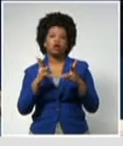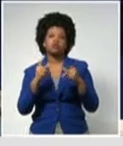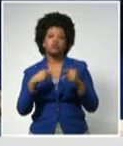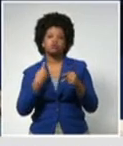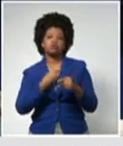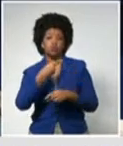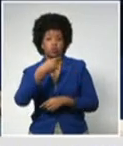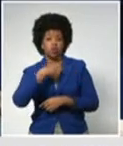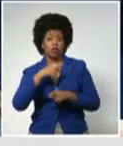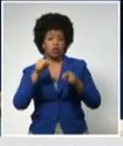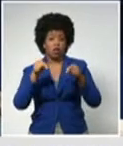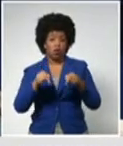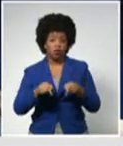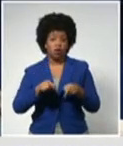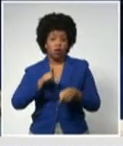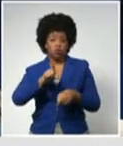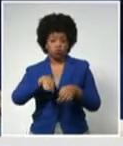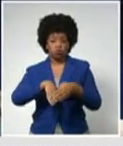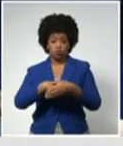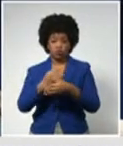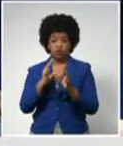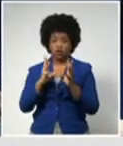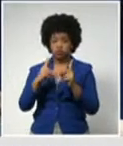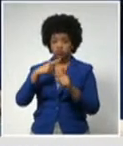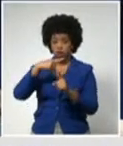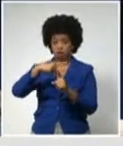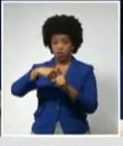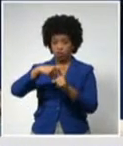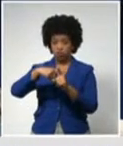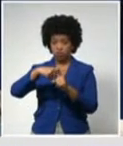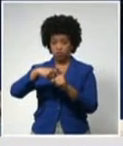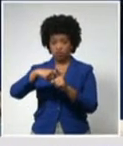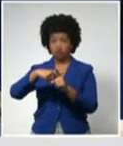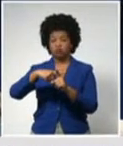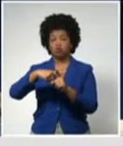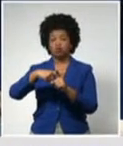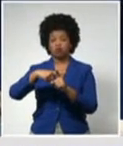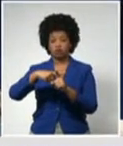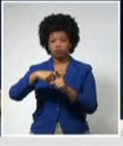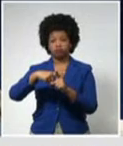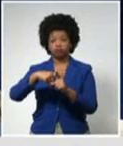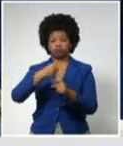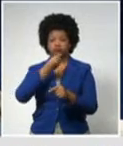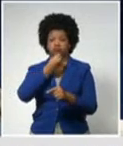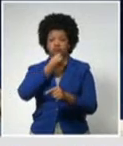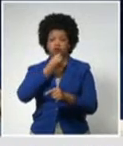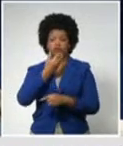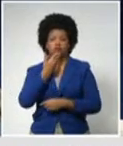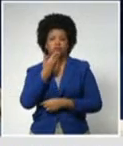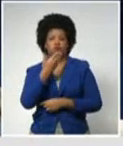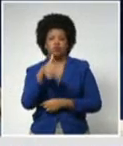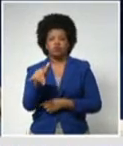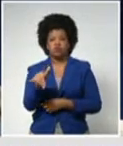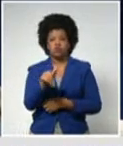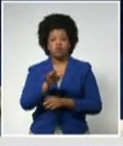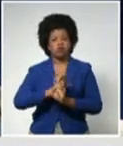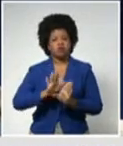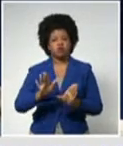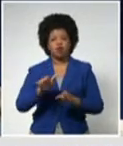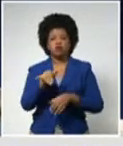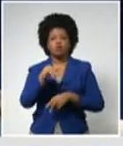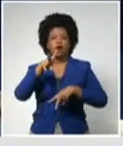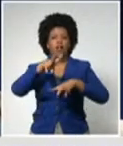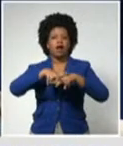en los últimos días pues permitan consolidarse y nos permitan, bueno, pues